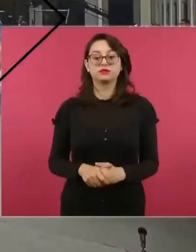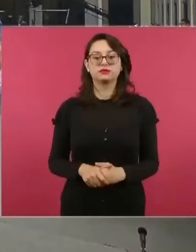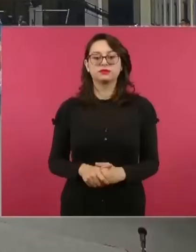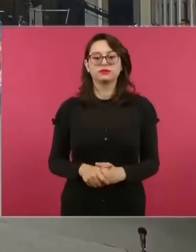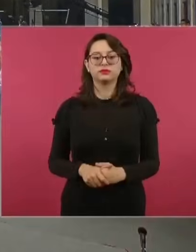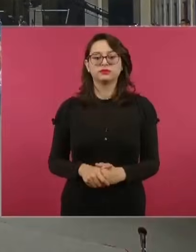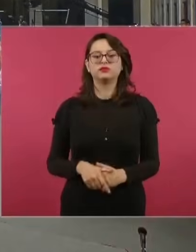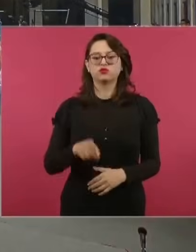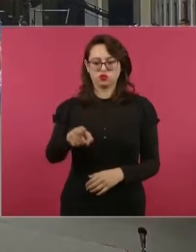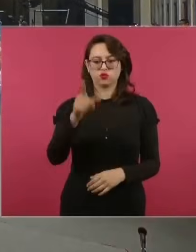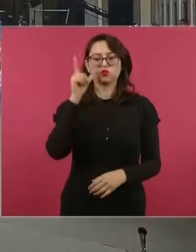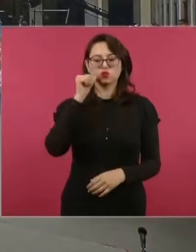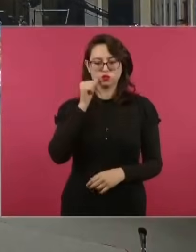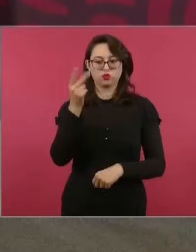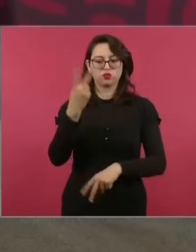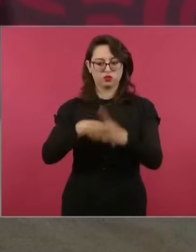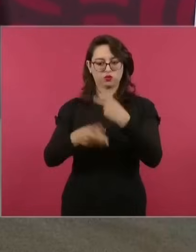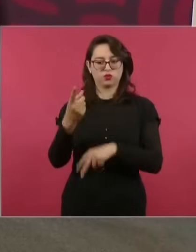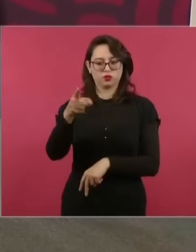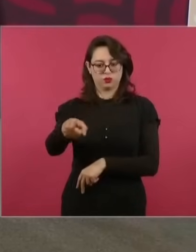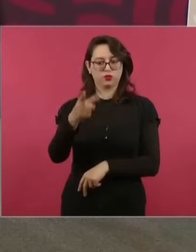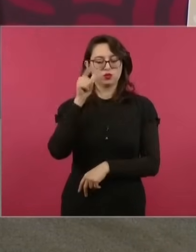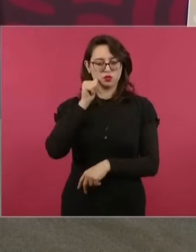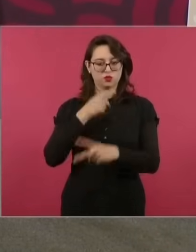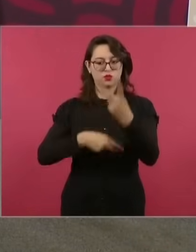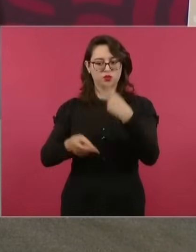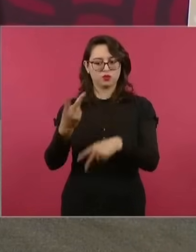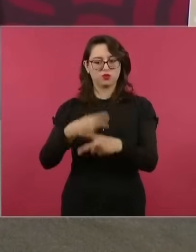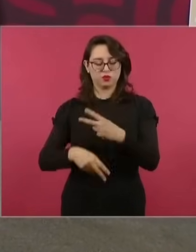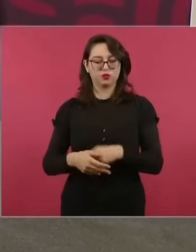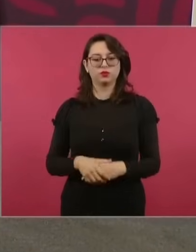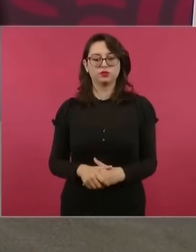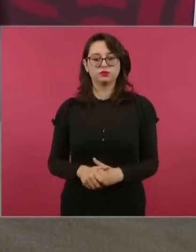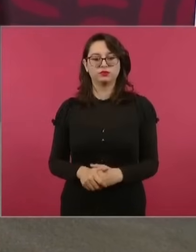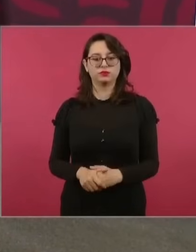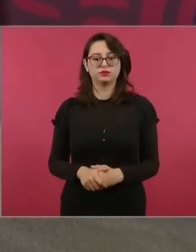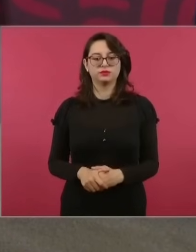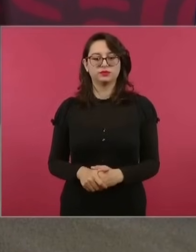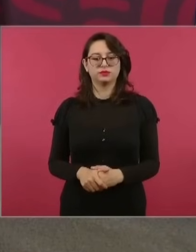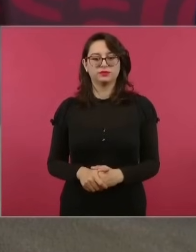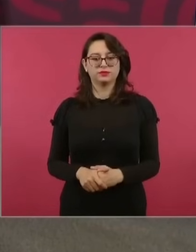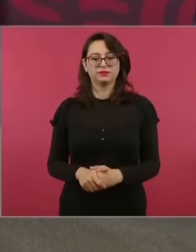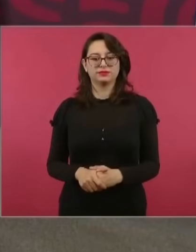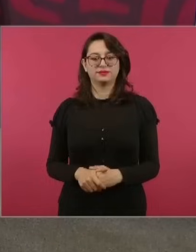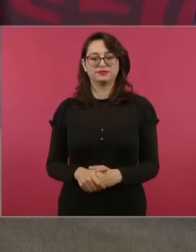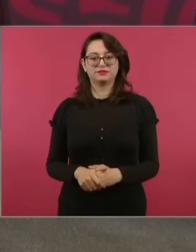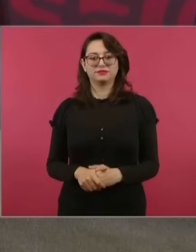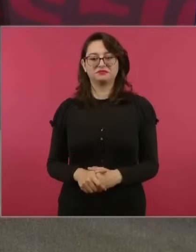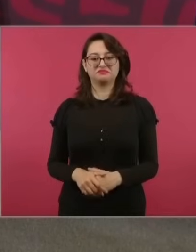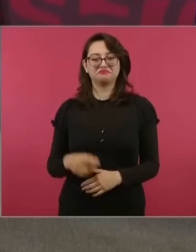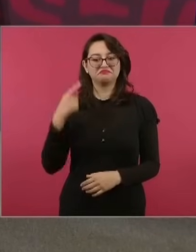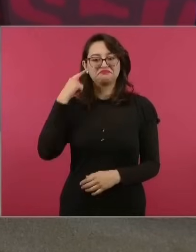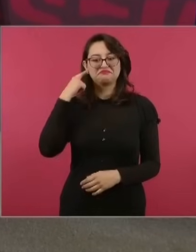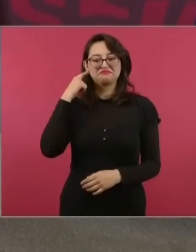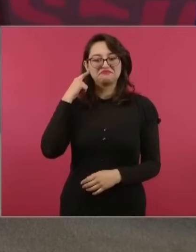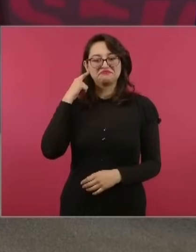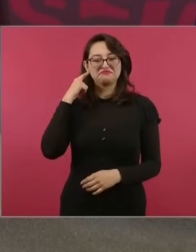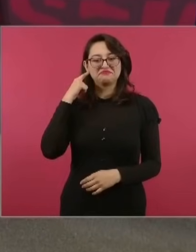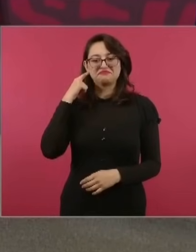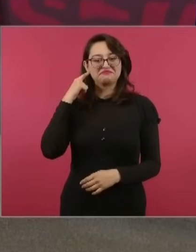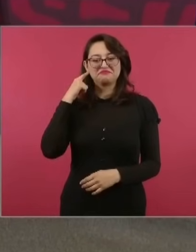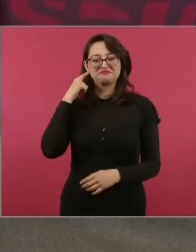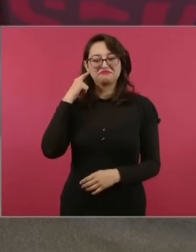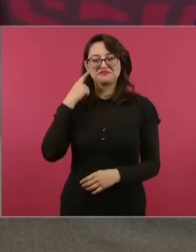medio fuera de lugar, ¿no? El presidente asegura que no escuchó cuando le gritaban los periodistas sobre el